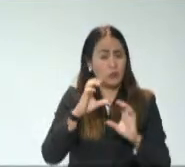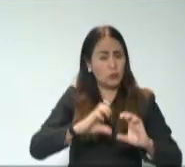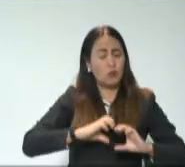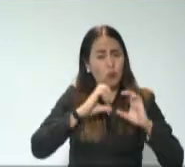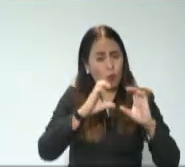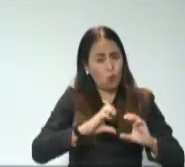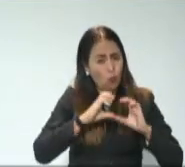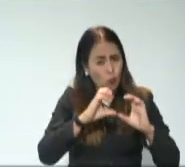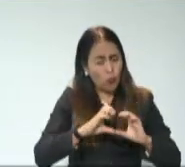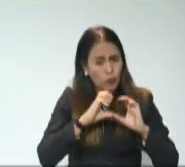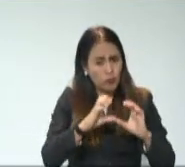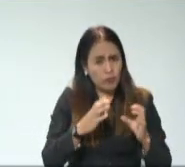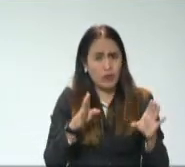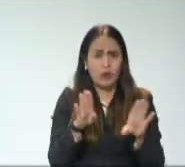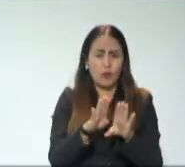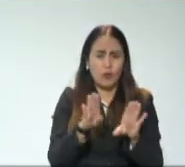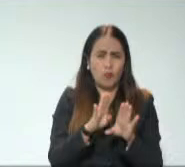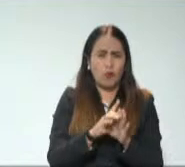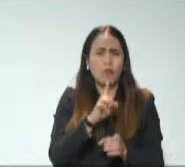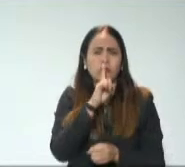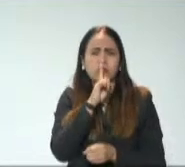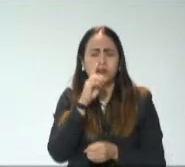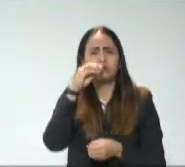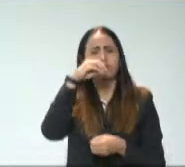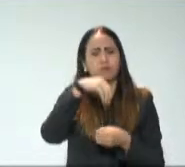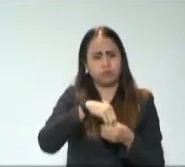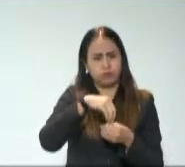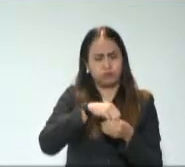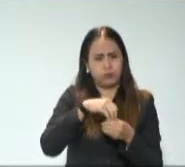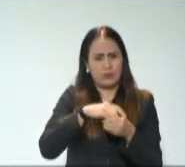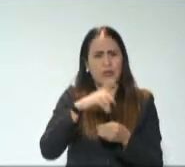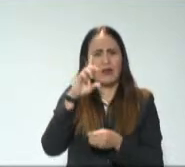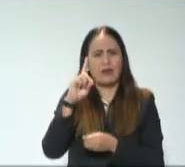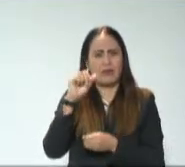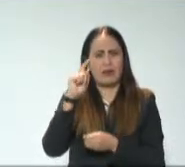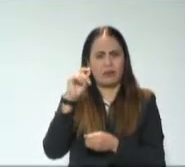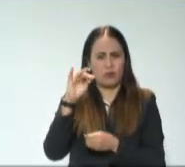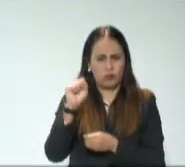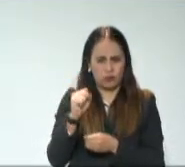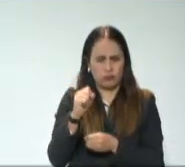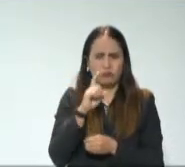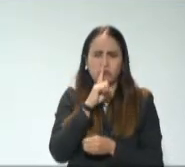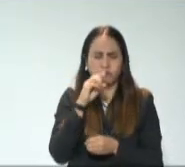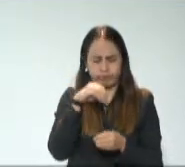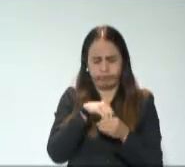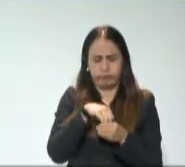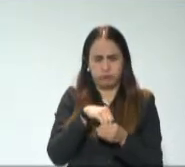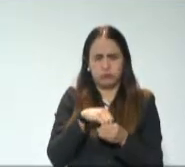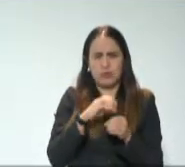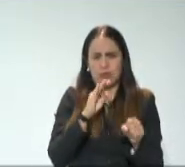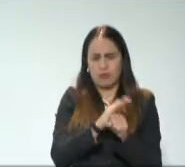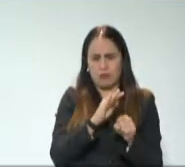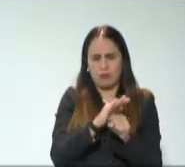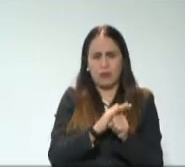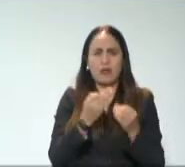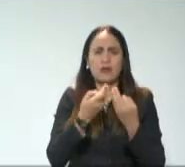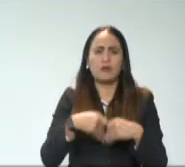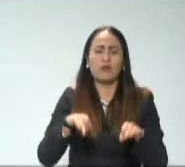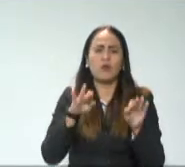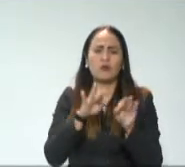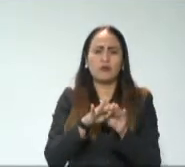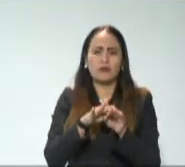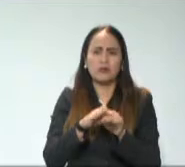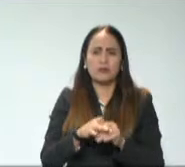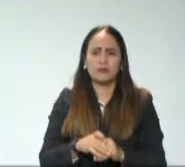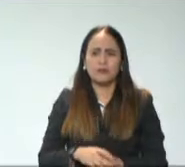través de El la confidencialidad de los datos que se obtienen pues debemos convencer a veces